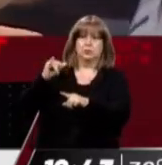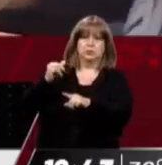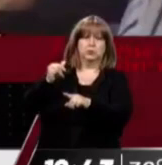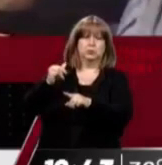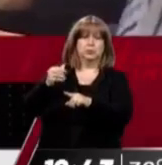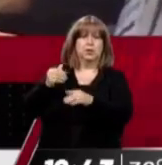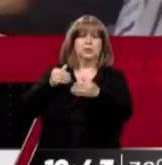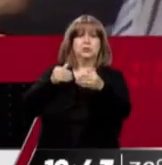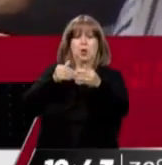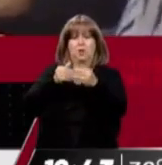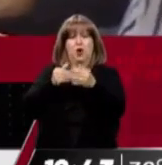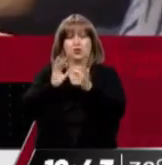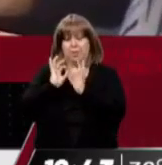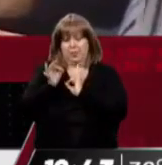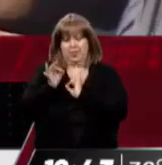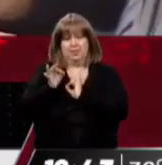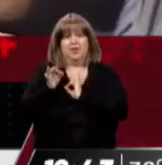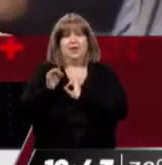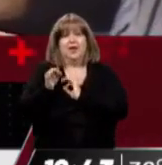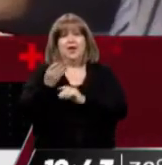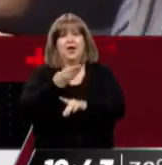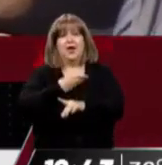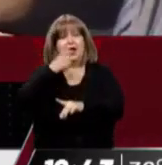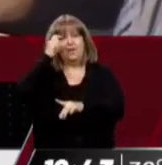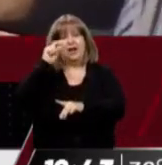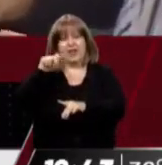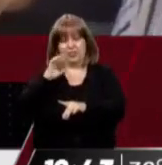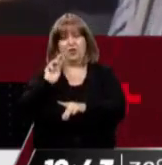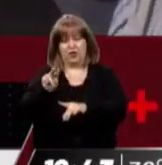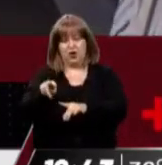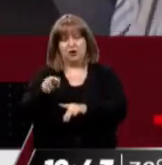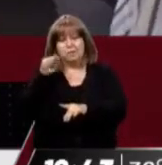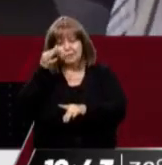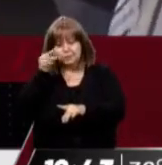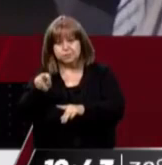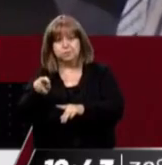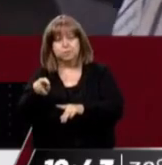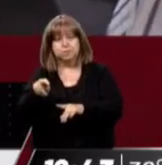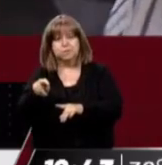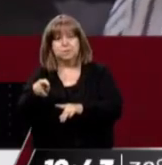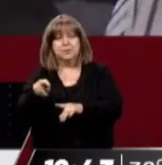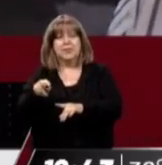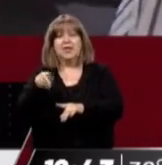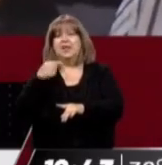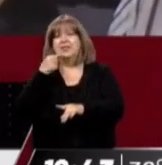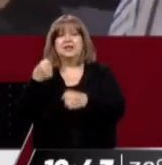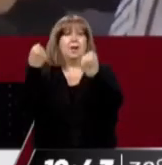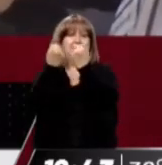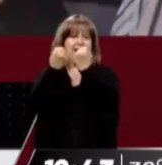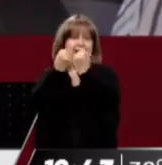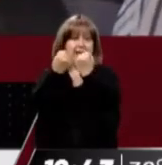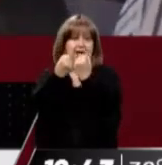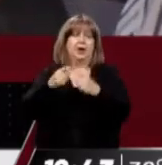a centímetros de Fernando y reconociendo que estuvo, él lo llama pelea, obviamente, no